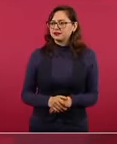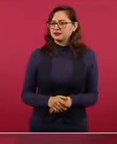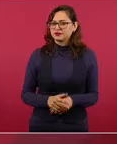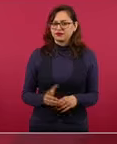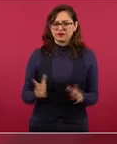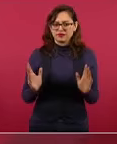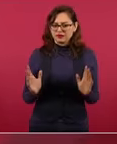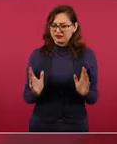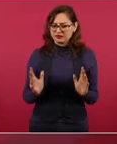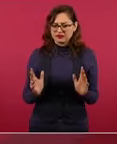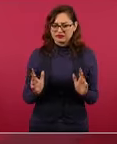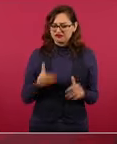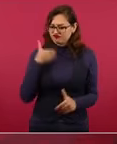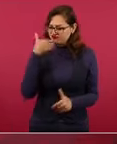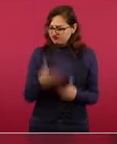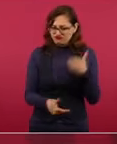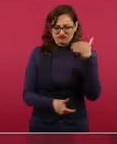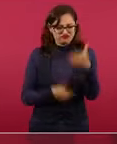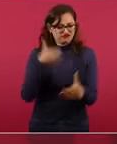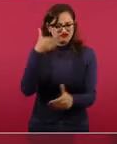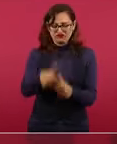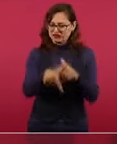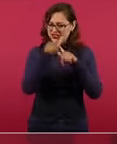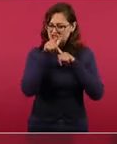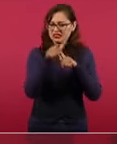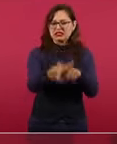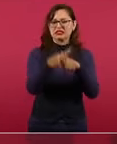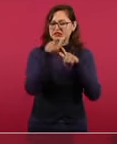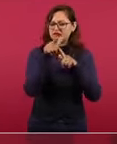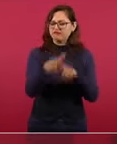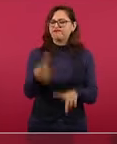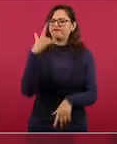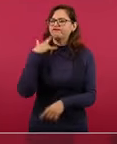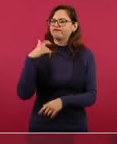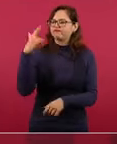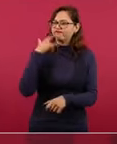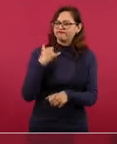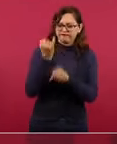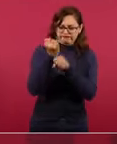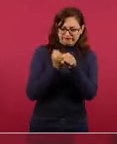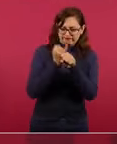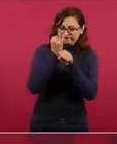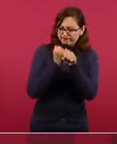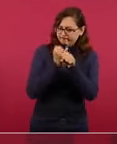donde nos alcance en el tiempo